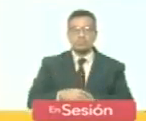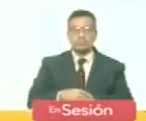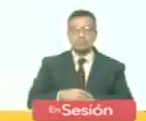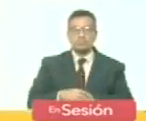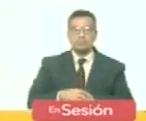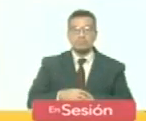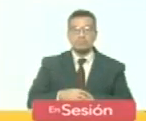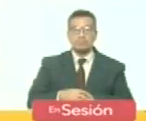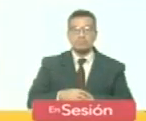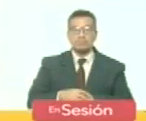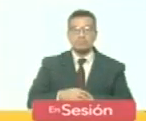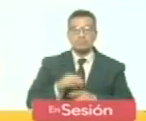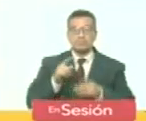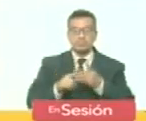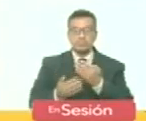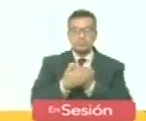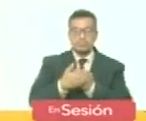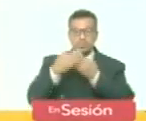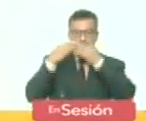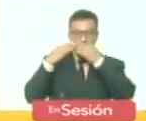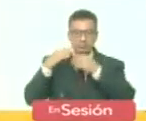con 1,5 kilos de C4.